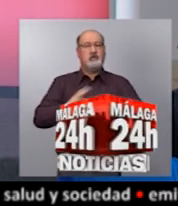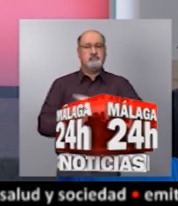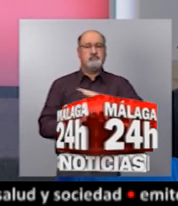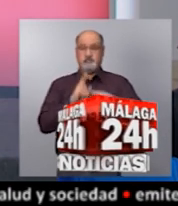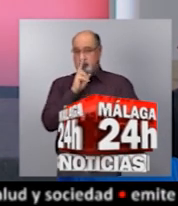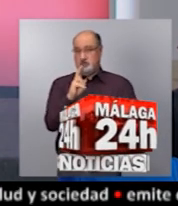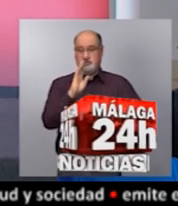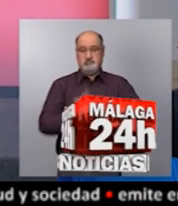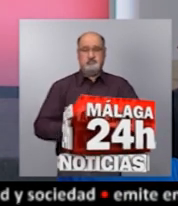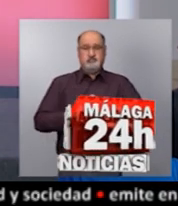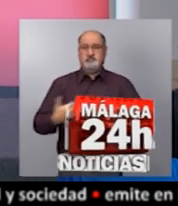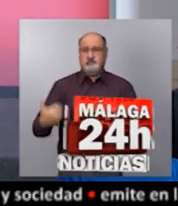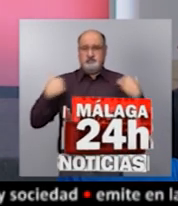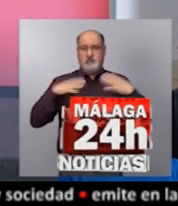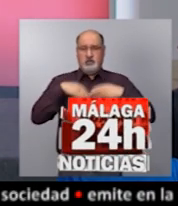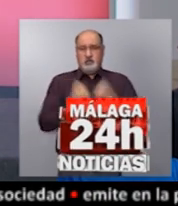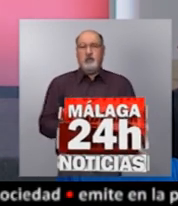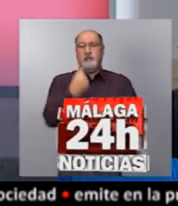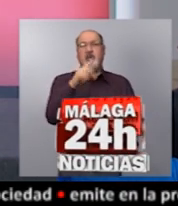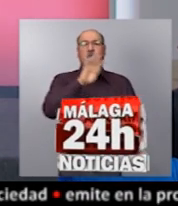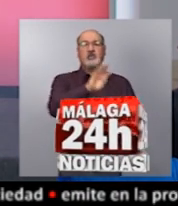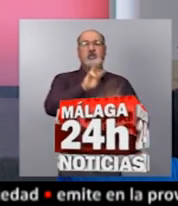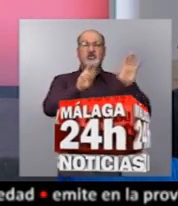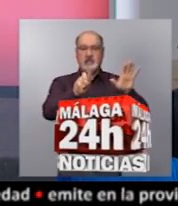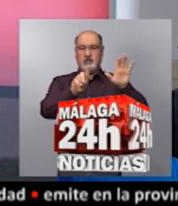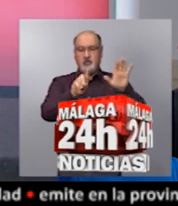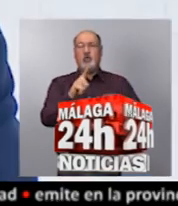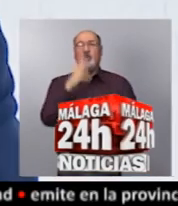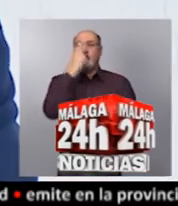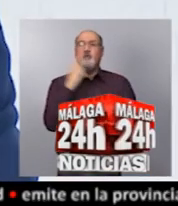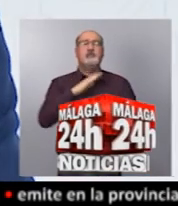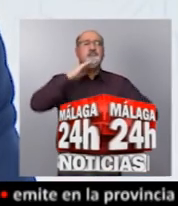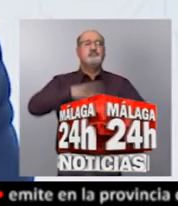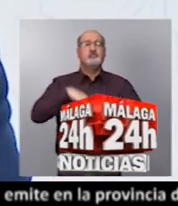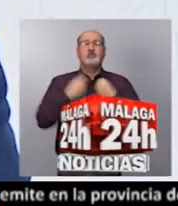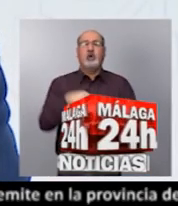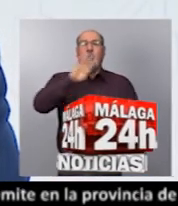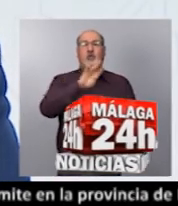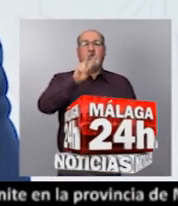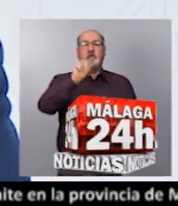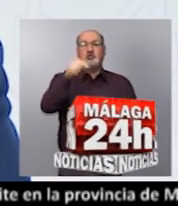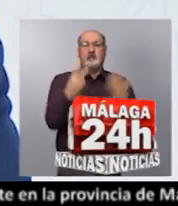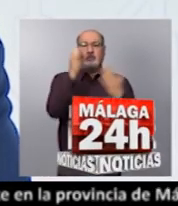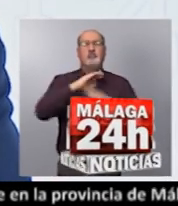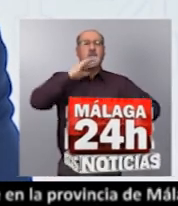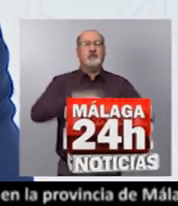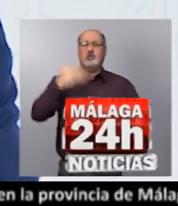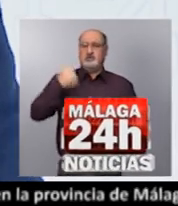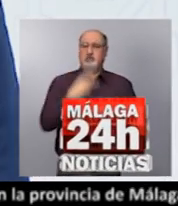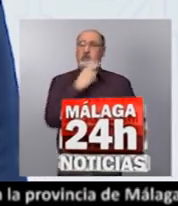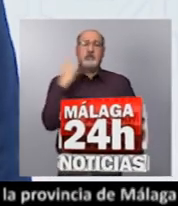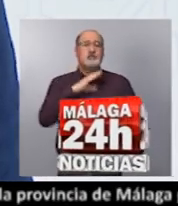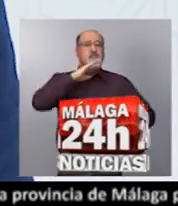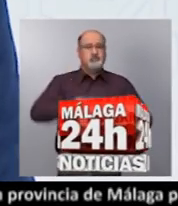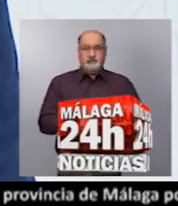asumido 1.481 compromisos, de los cuales ya ha cumplido el 42,7%. En segundo lugar,